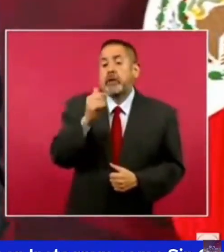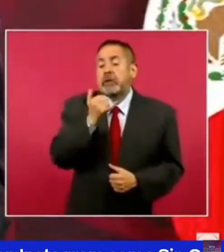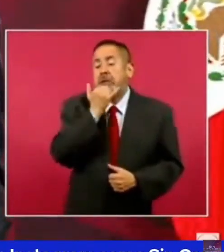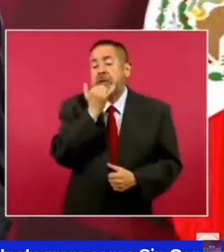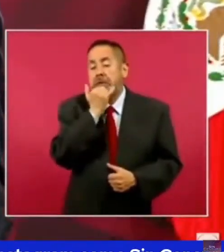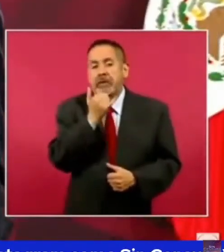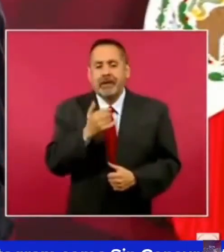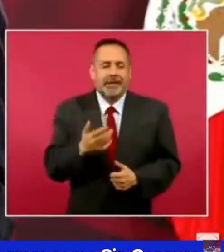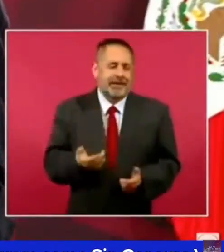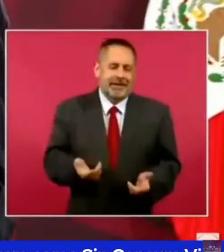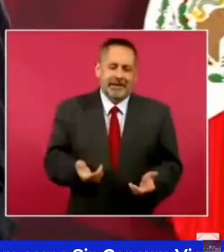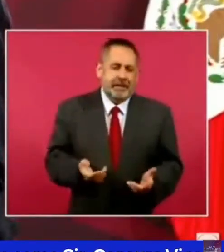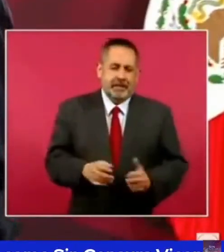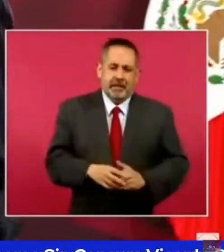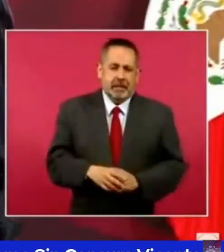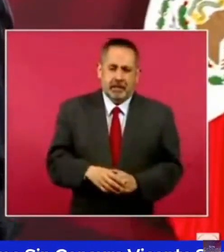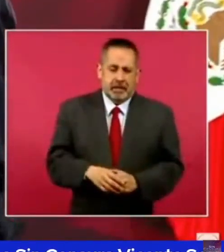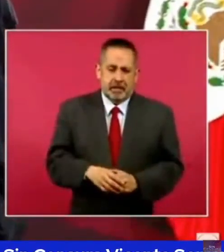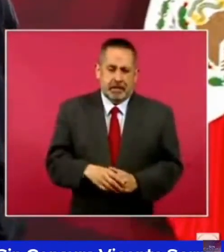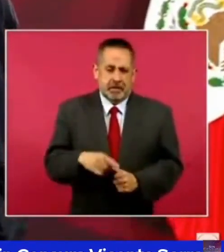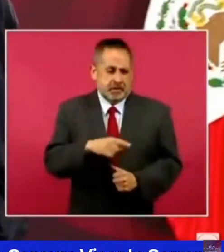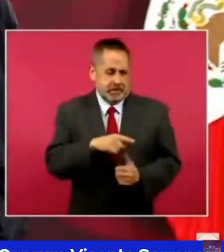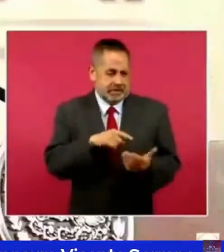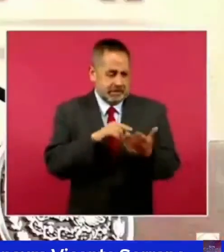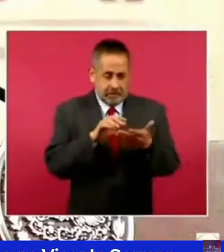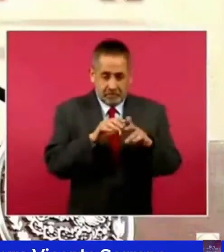¿sí?, un error,